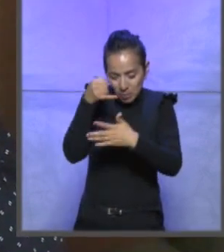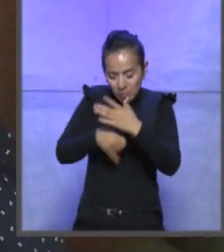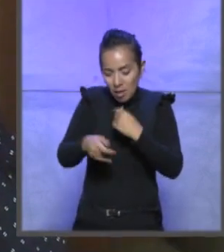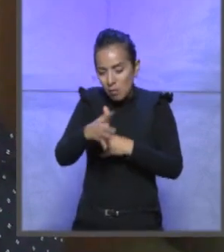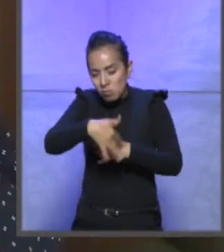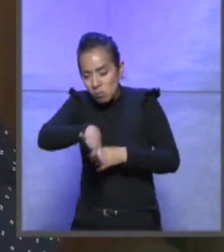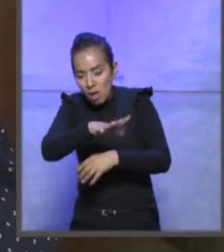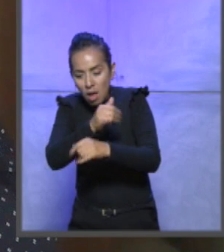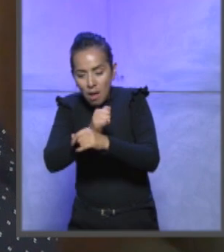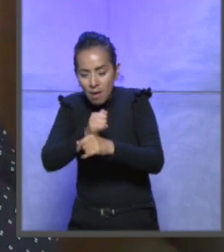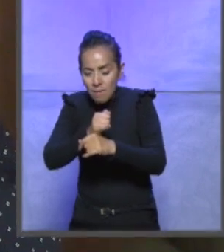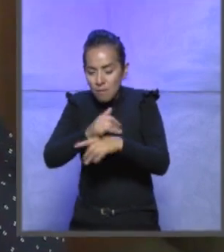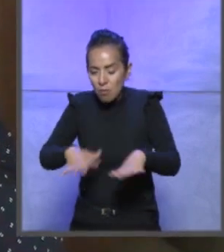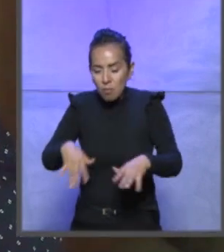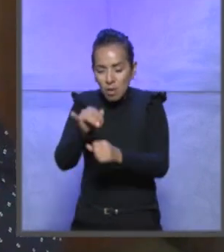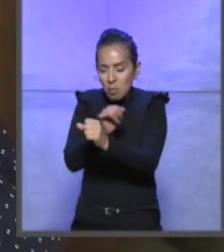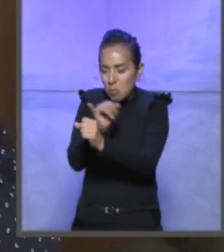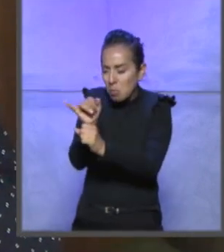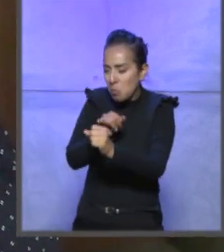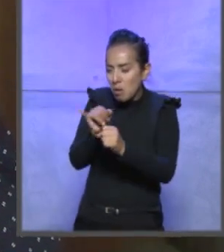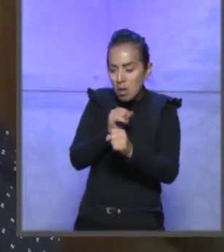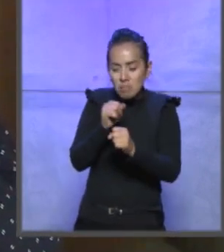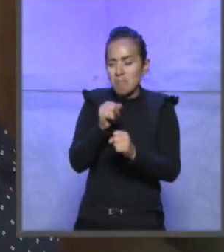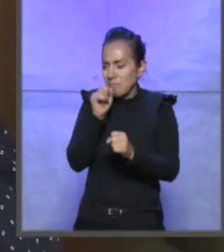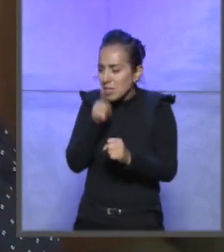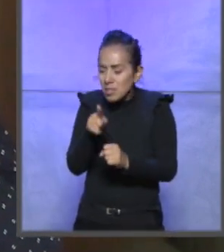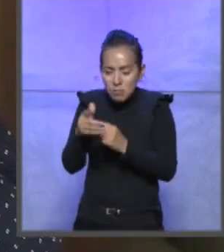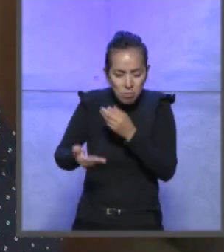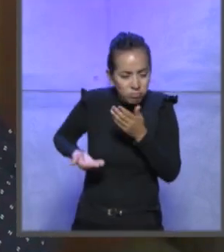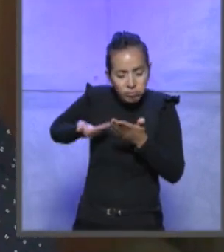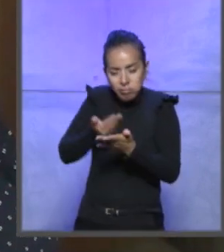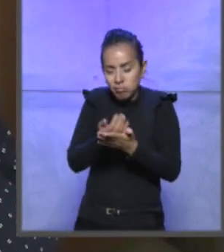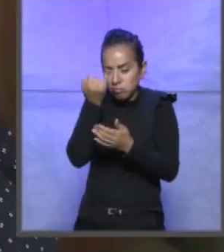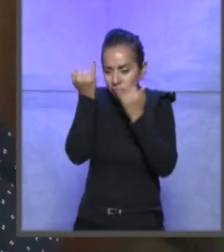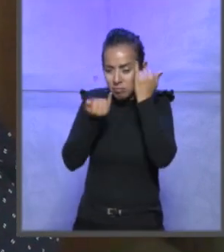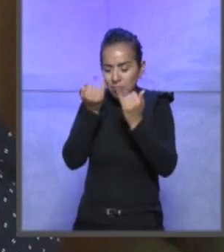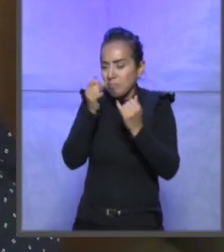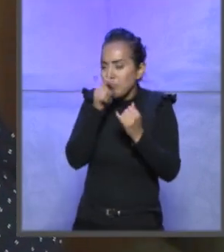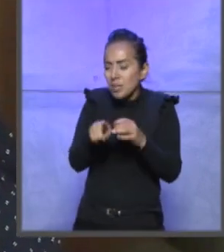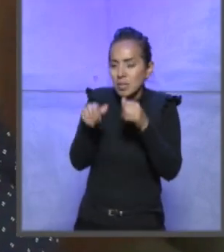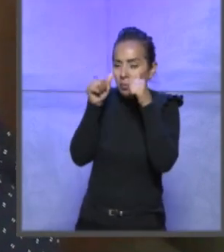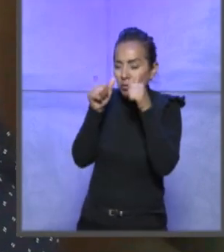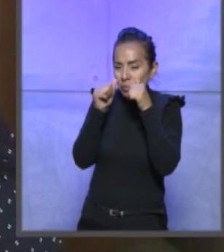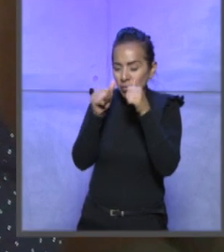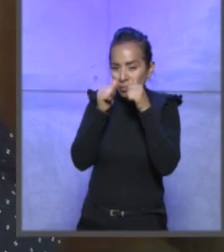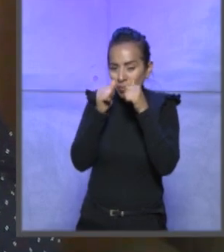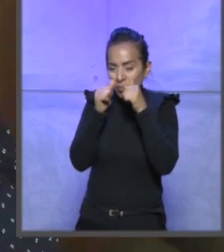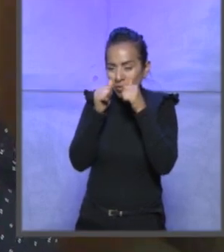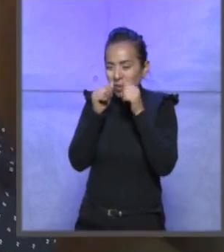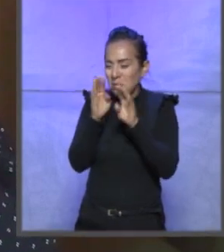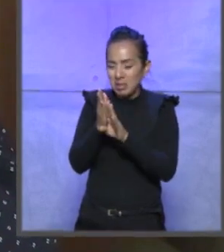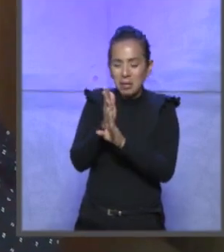más, a buscar información, a buscar modelos, a proponer y a escuchar. Escuchar